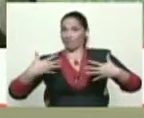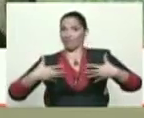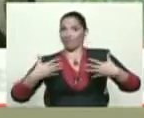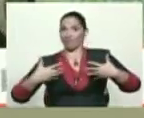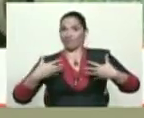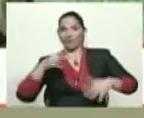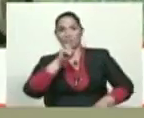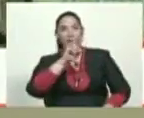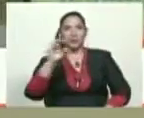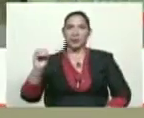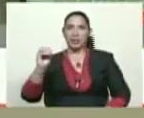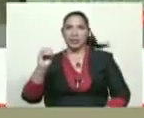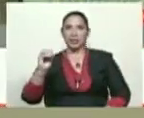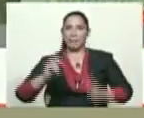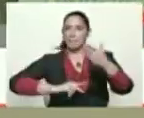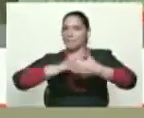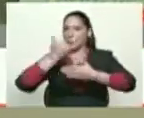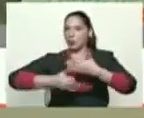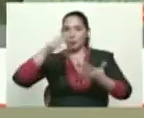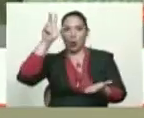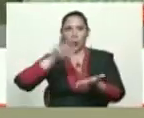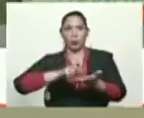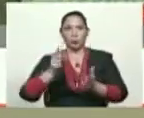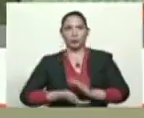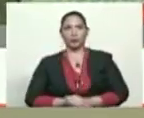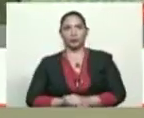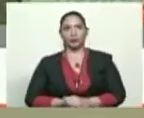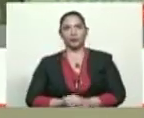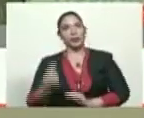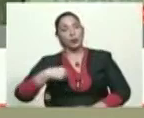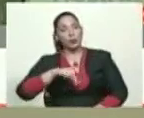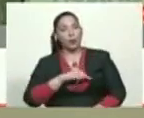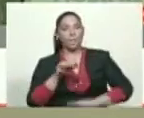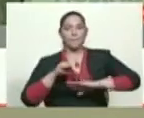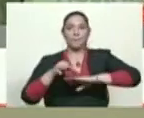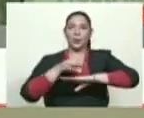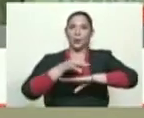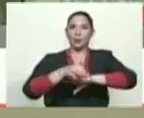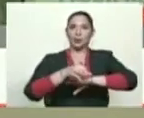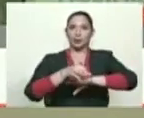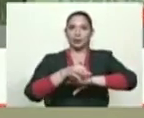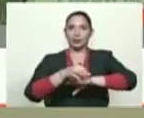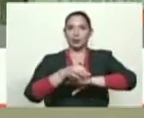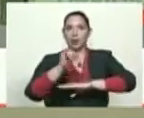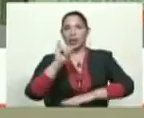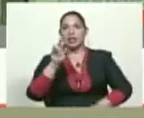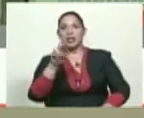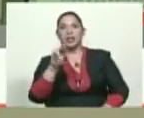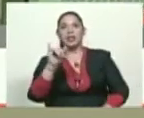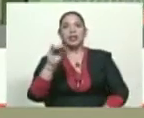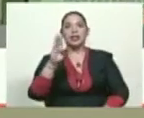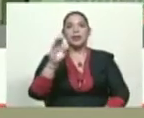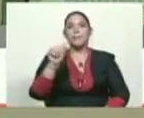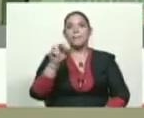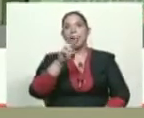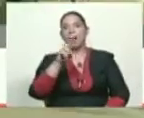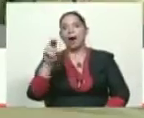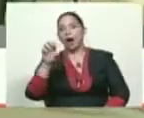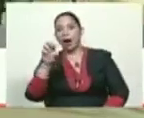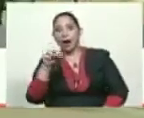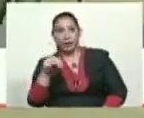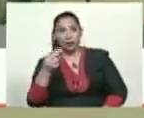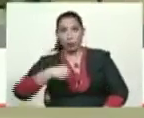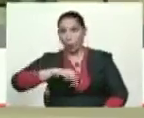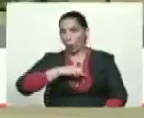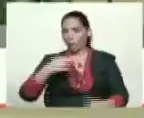los 20 20 proyectos aprobados paramos nuestros municipios iribarren aquí estamos buenos felices